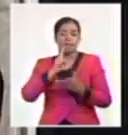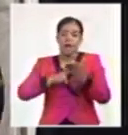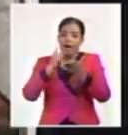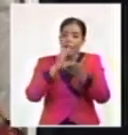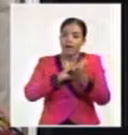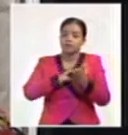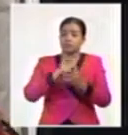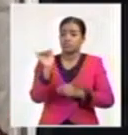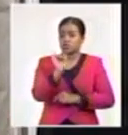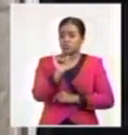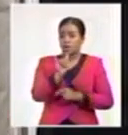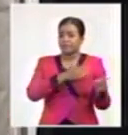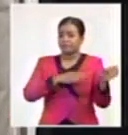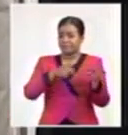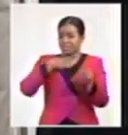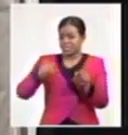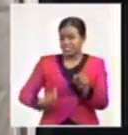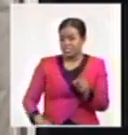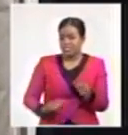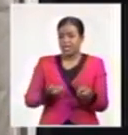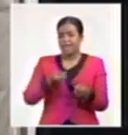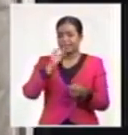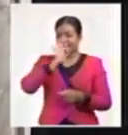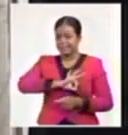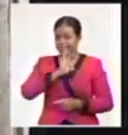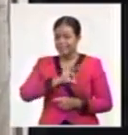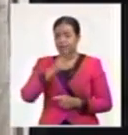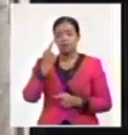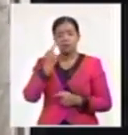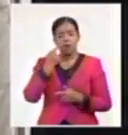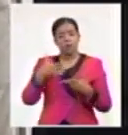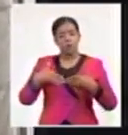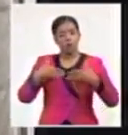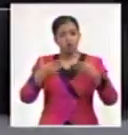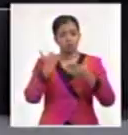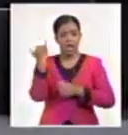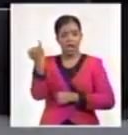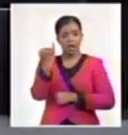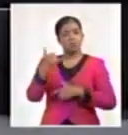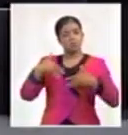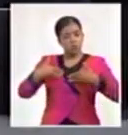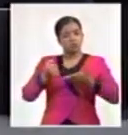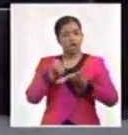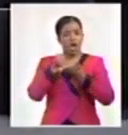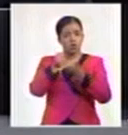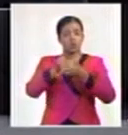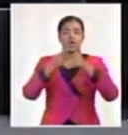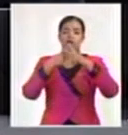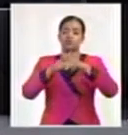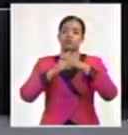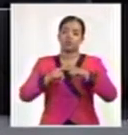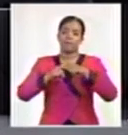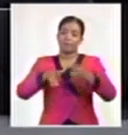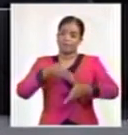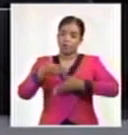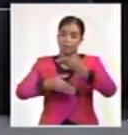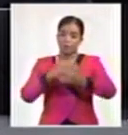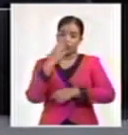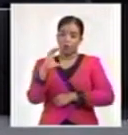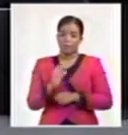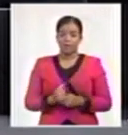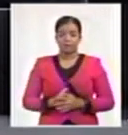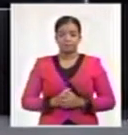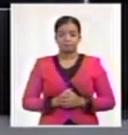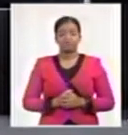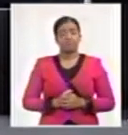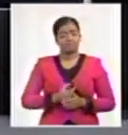China, Chile, en fin, yo creo que hay una voluntad, sí, incluso a nivel internacional. Claro, a ver, es un proceso muy complejo, es obvio, no